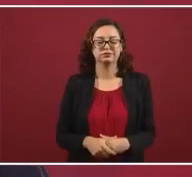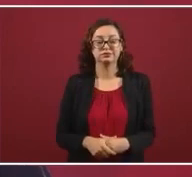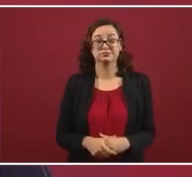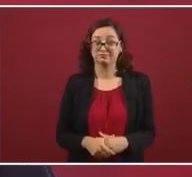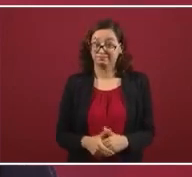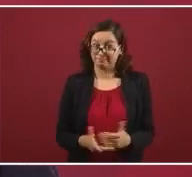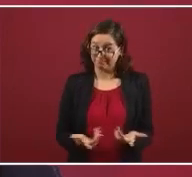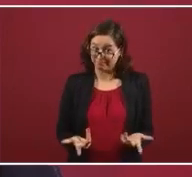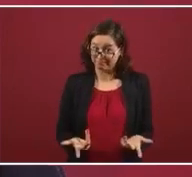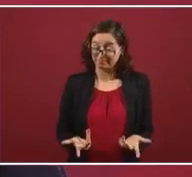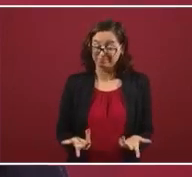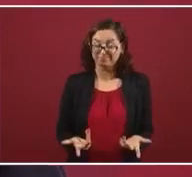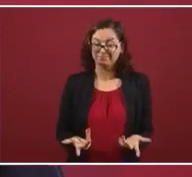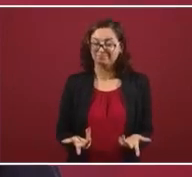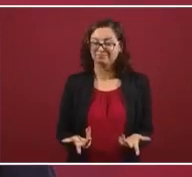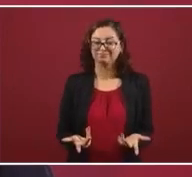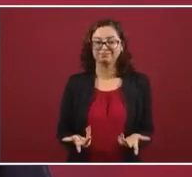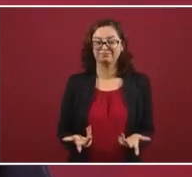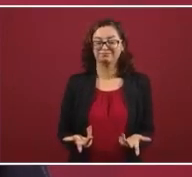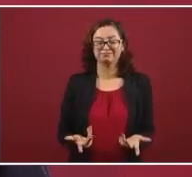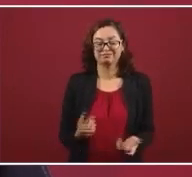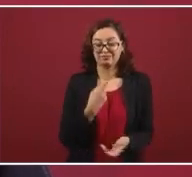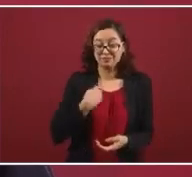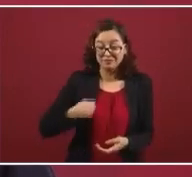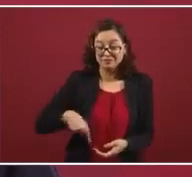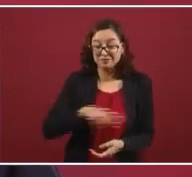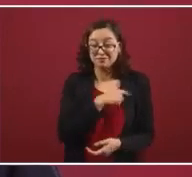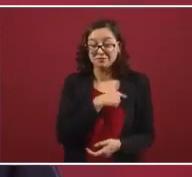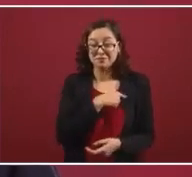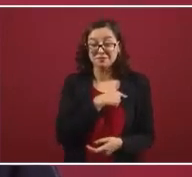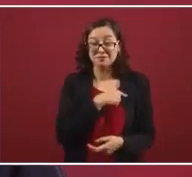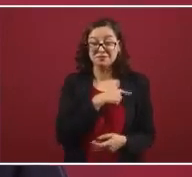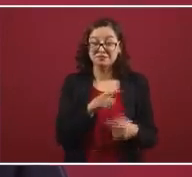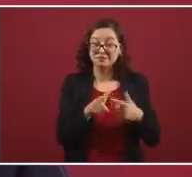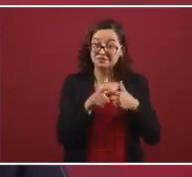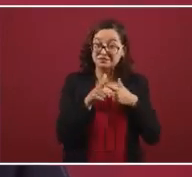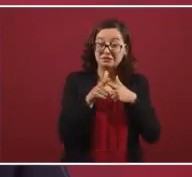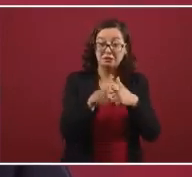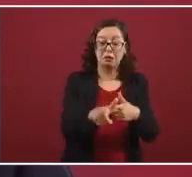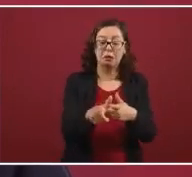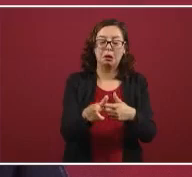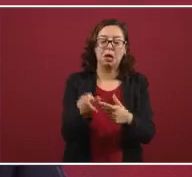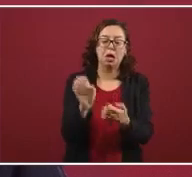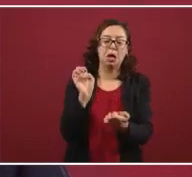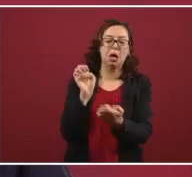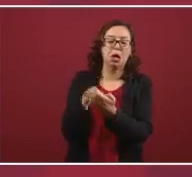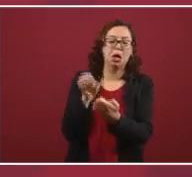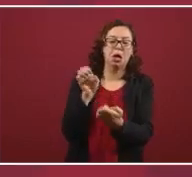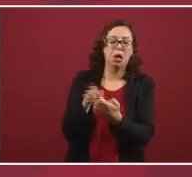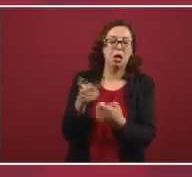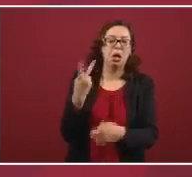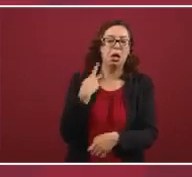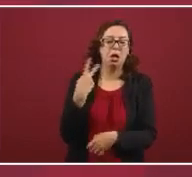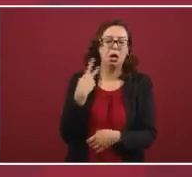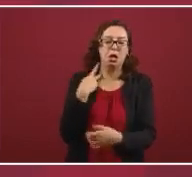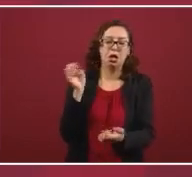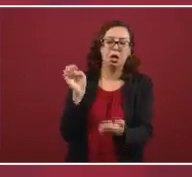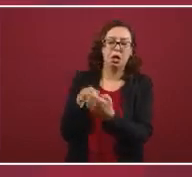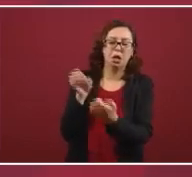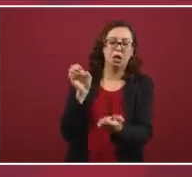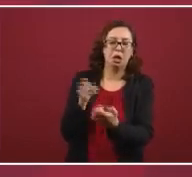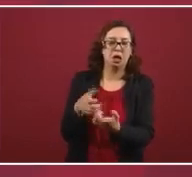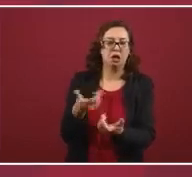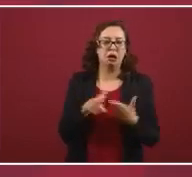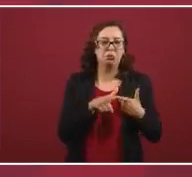Entonces, ya no podemos seguir haciendo el mismo periodismo ni la misma política